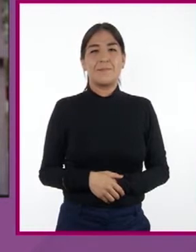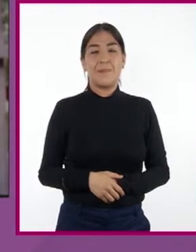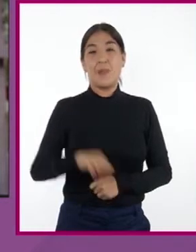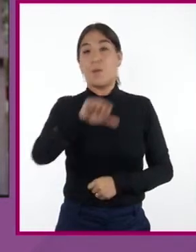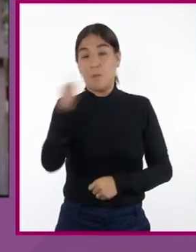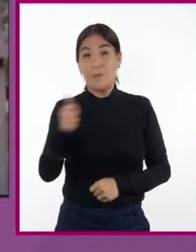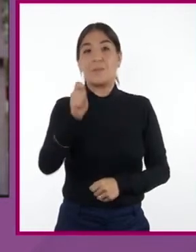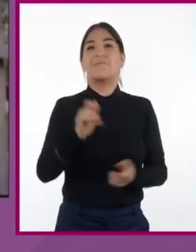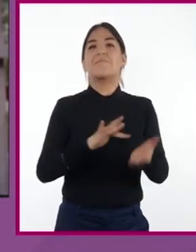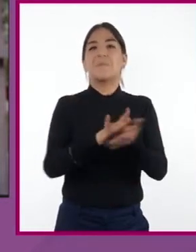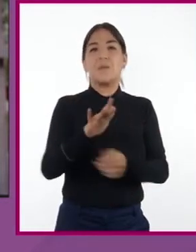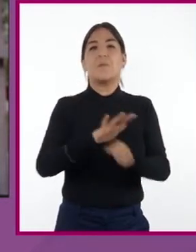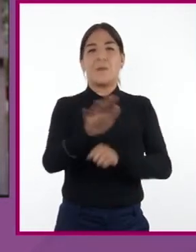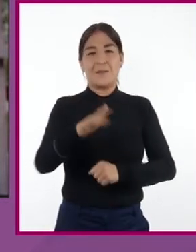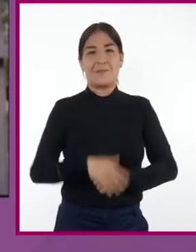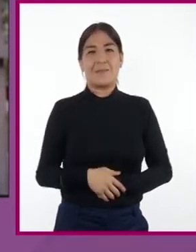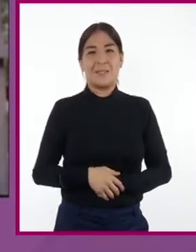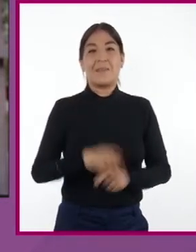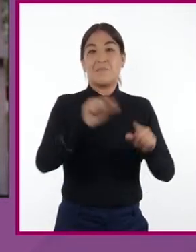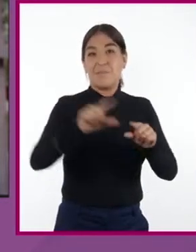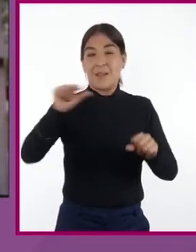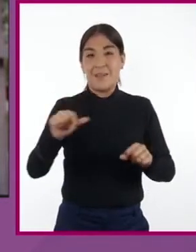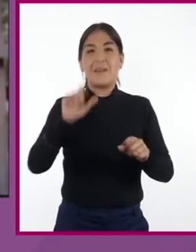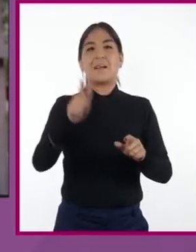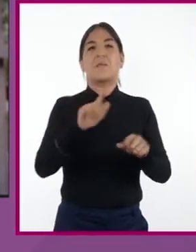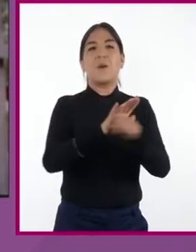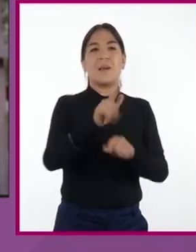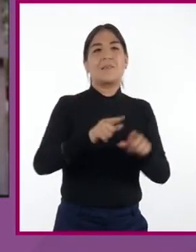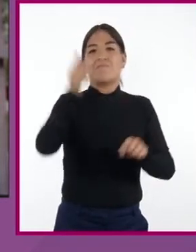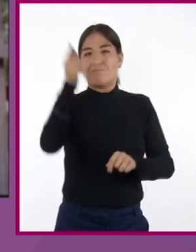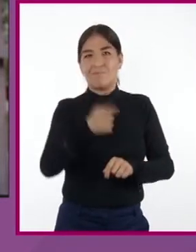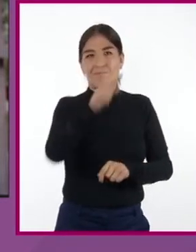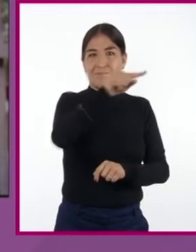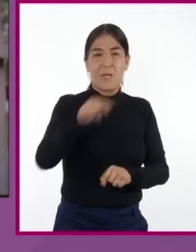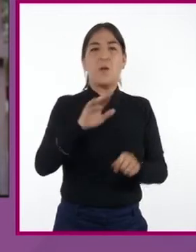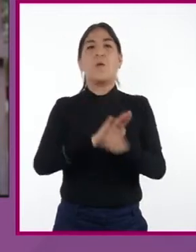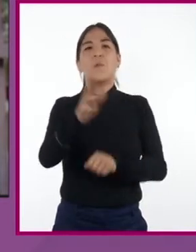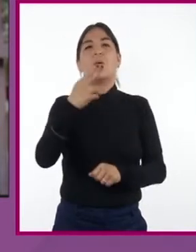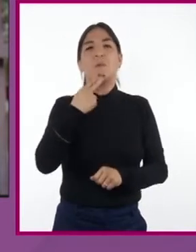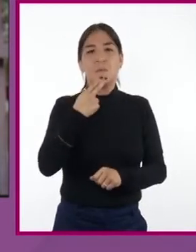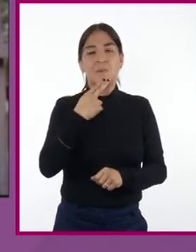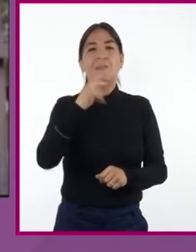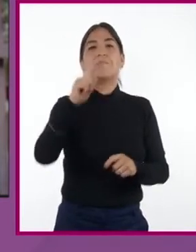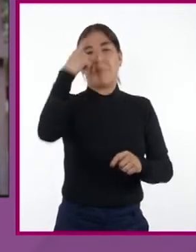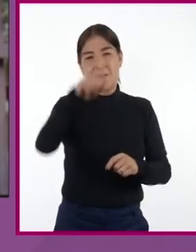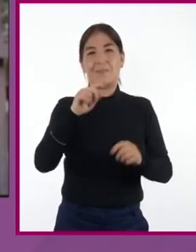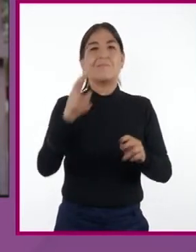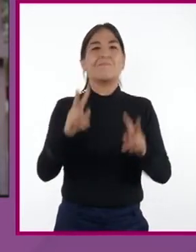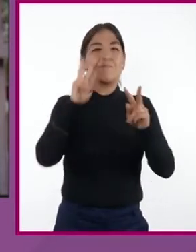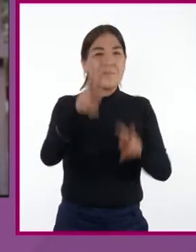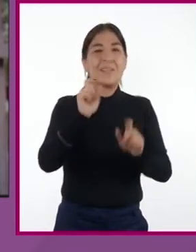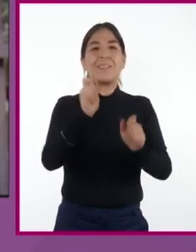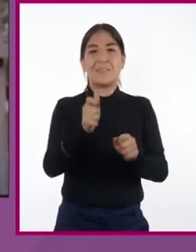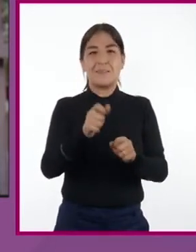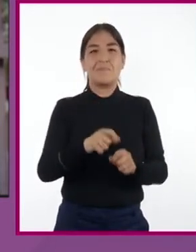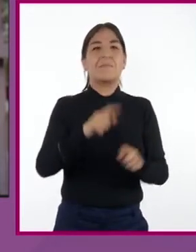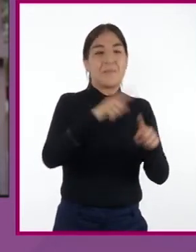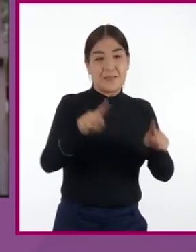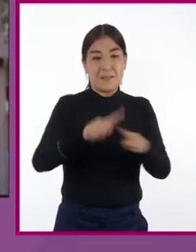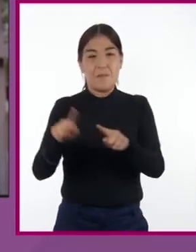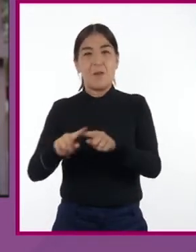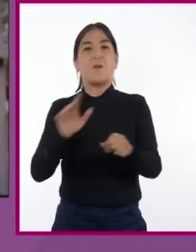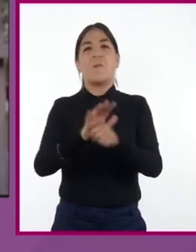Otros apoyos son el gráfico de líneas o lineal, que se suele utilizar para mostrar la tendencia de una variable en un